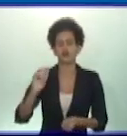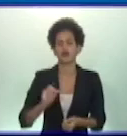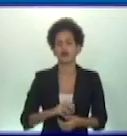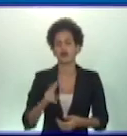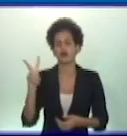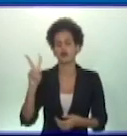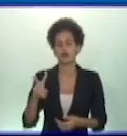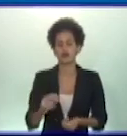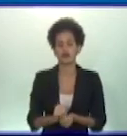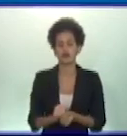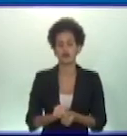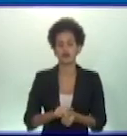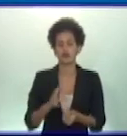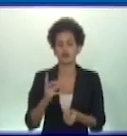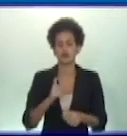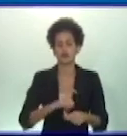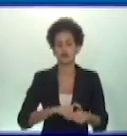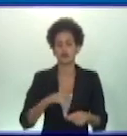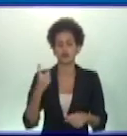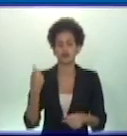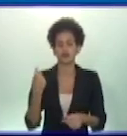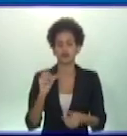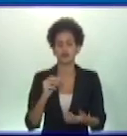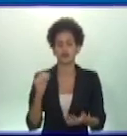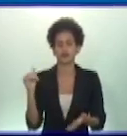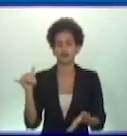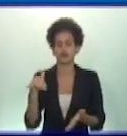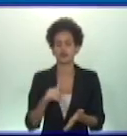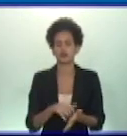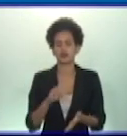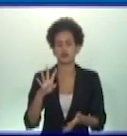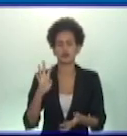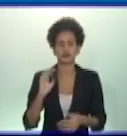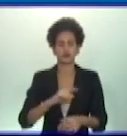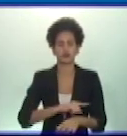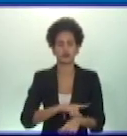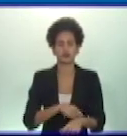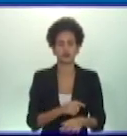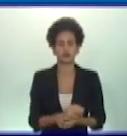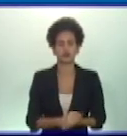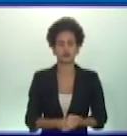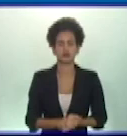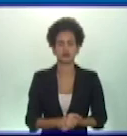voy a dar un tiempo para que lo escriban y después pasamos a la otra actividad.